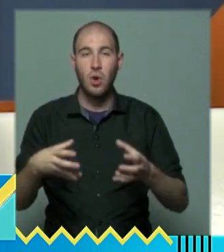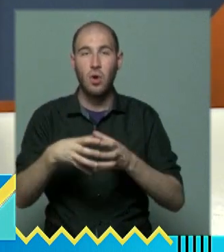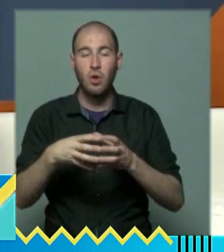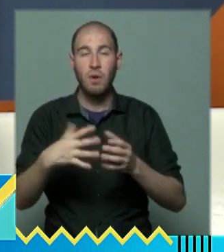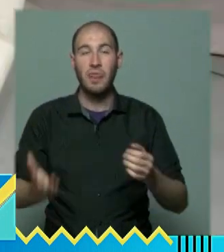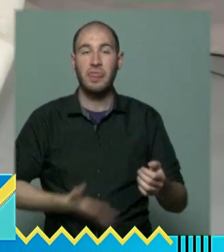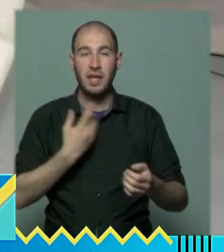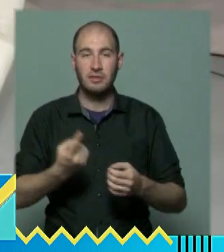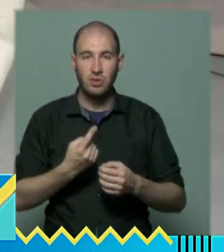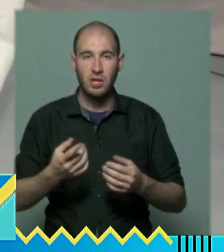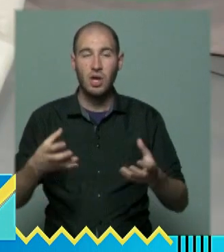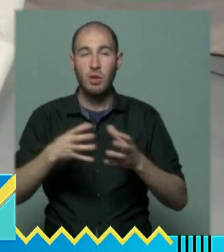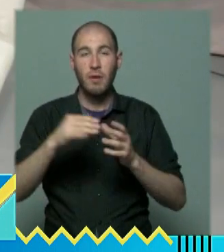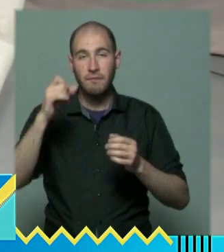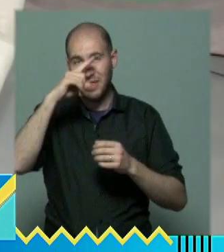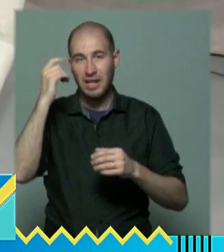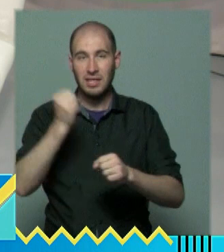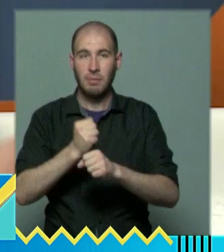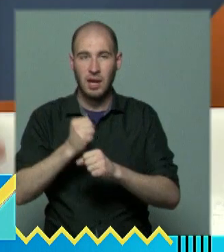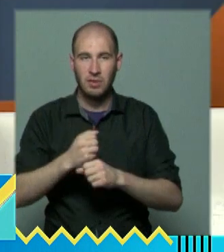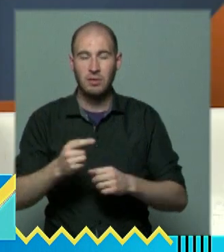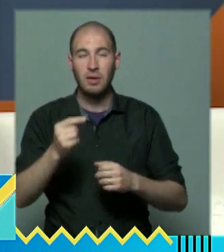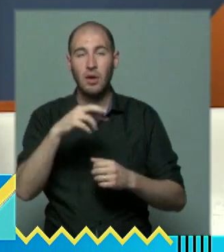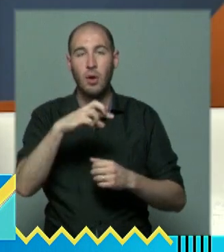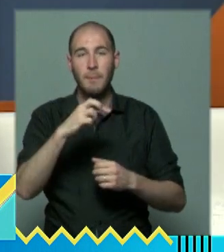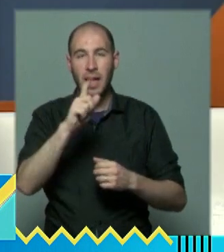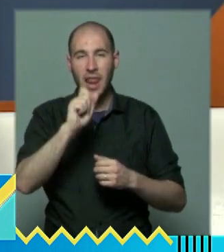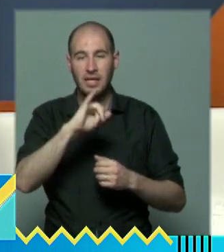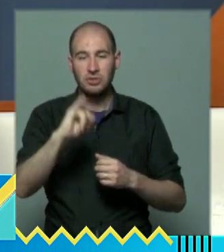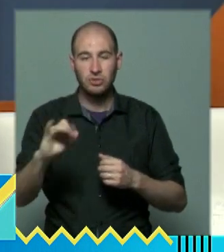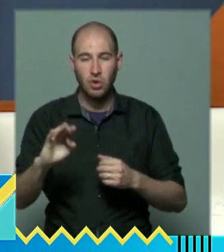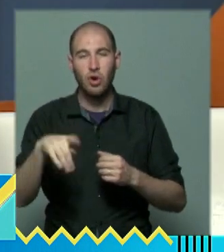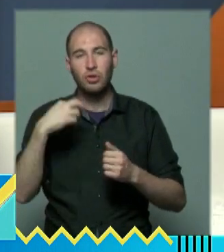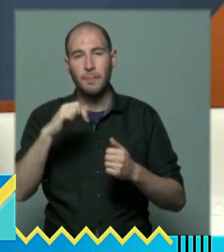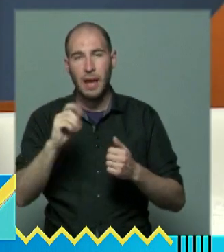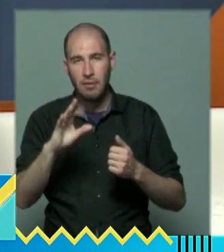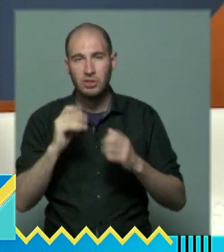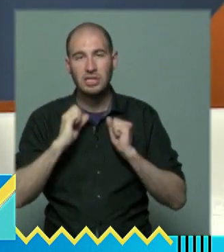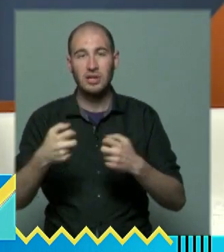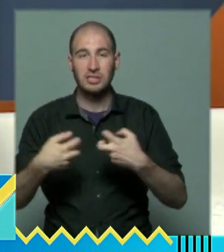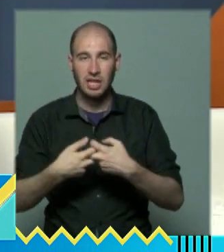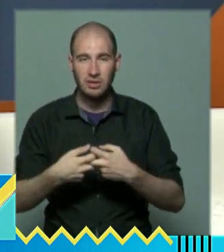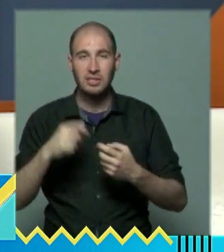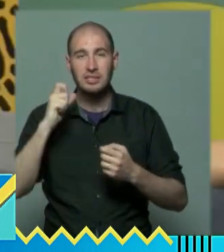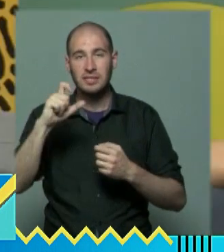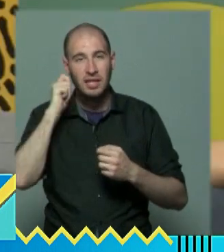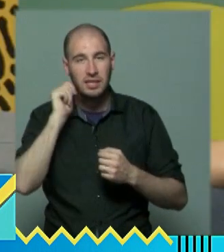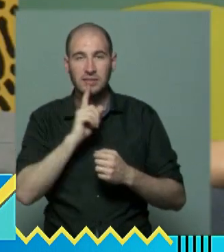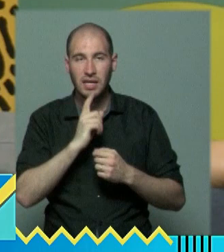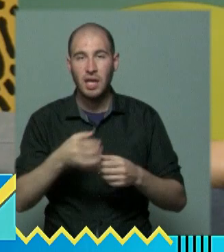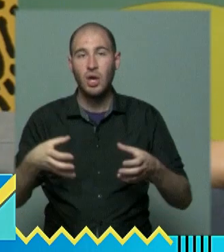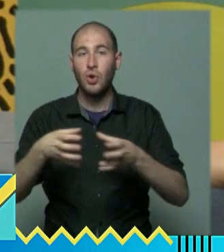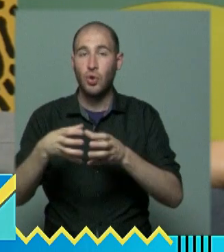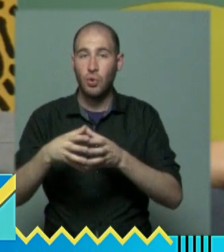de dirigentes de la Corriente Federal de Trabajadores liderado por Sergio Parazo, de Pablo Moyano, secretario gremial de la CGT, y un